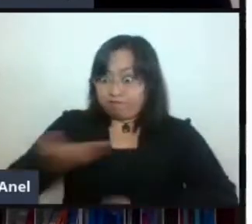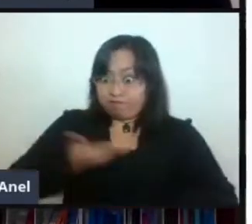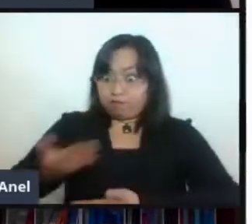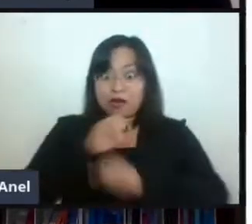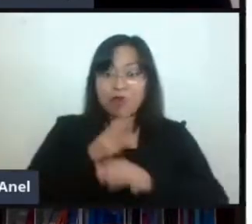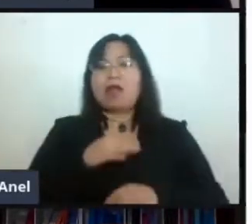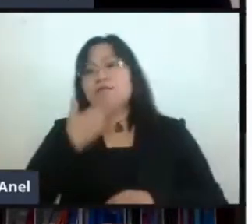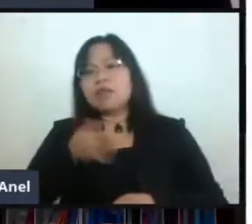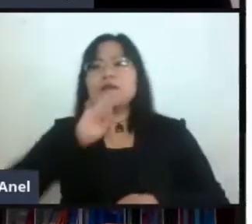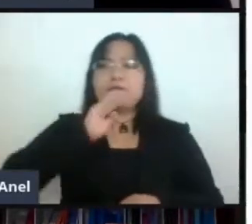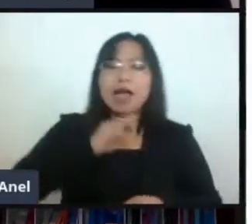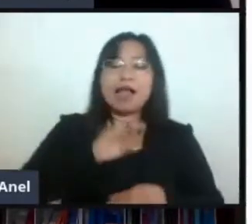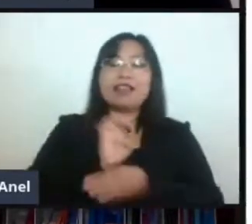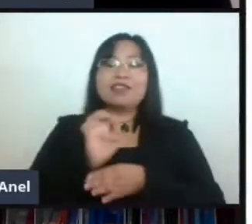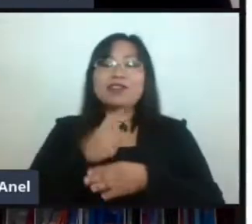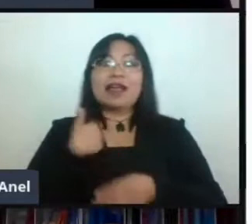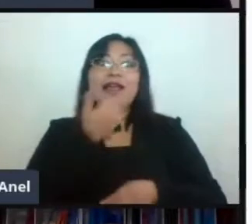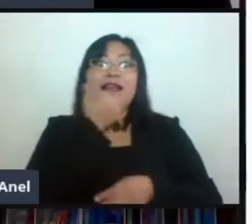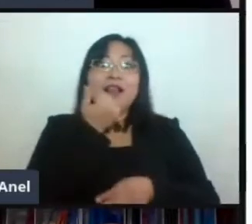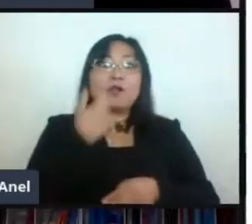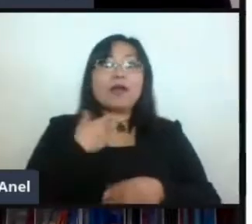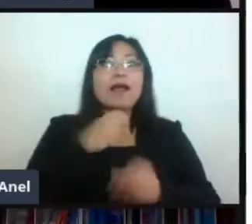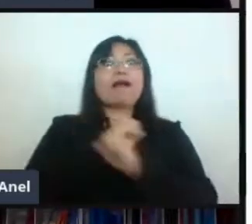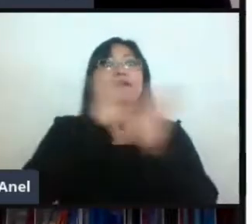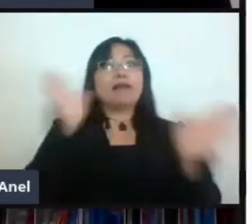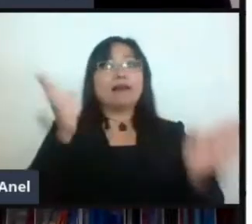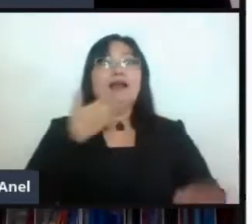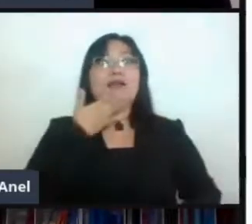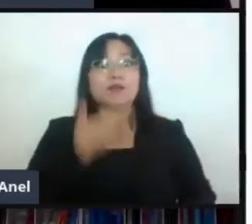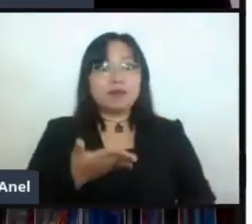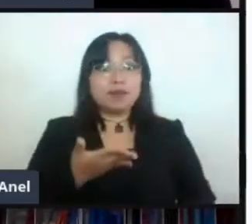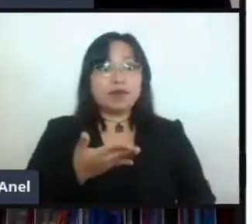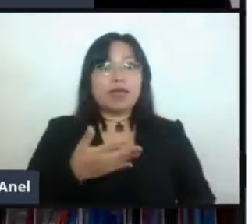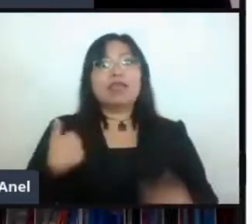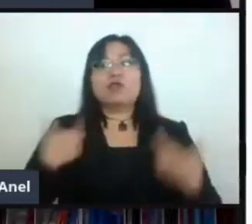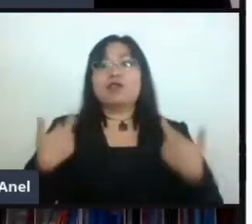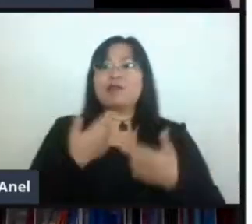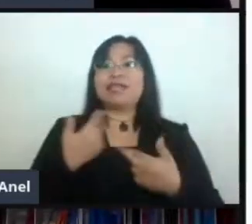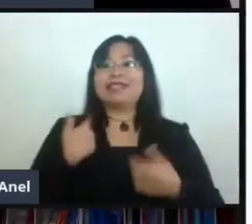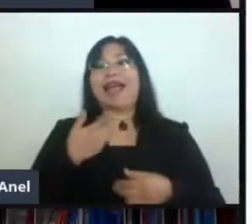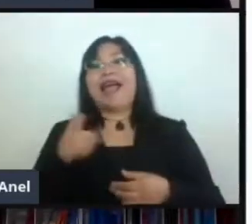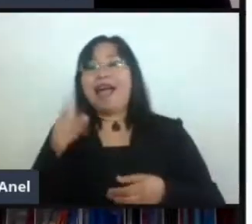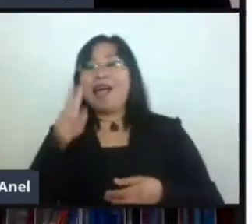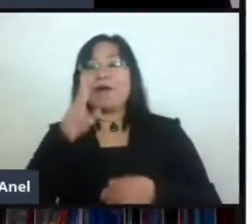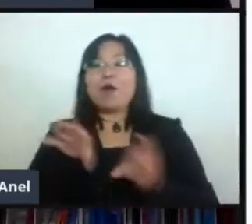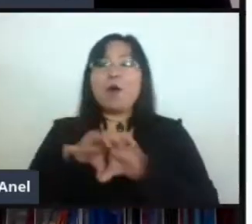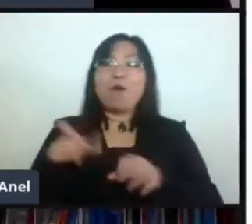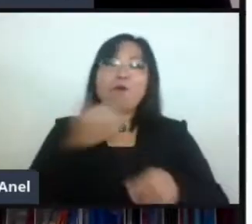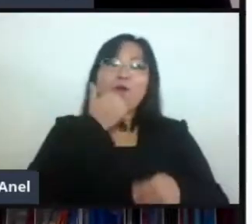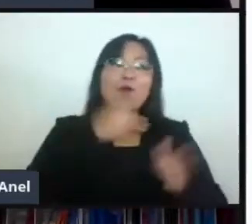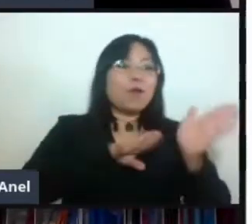tener claridades en los niveles de logro, en las expectativas, ¿no? Y algo muy importante que tiene la